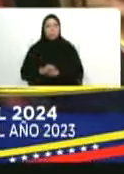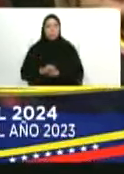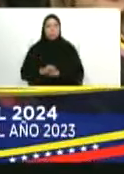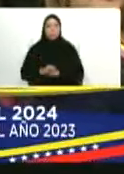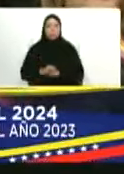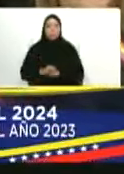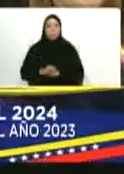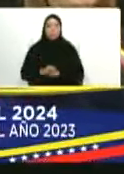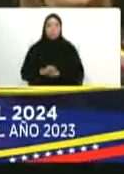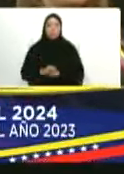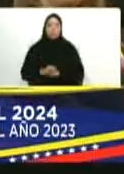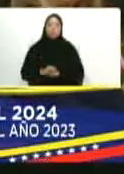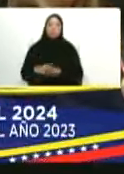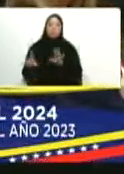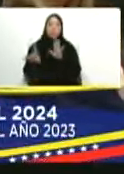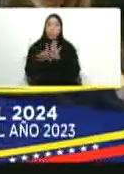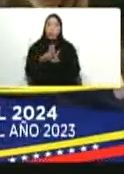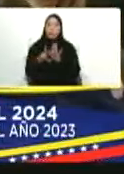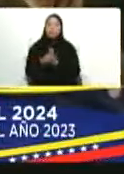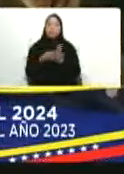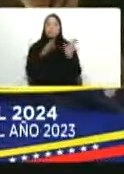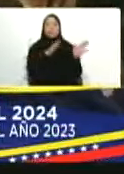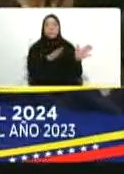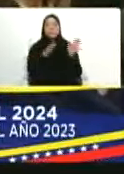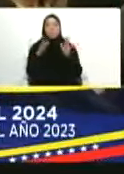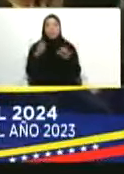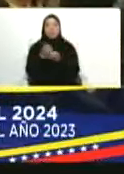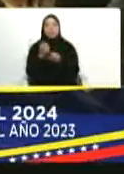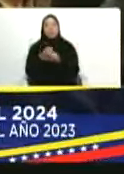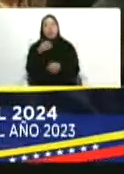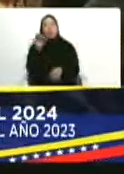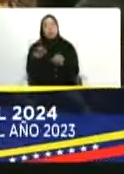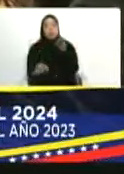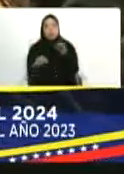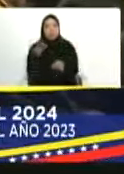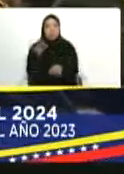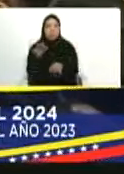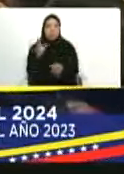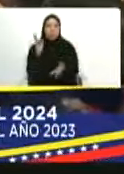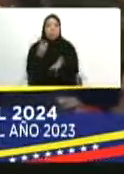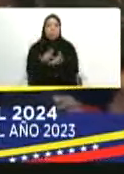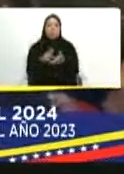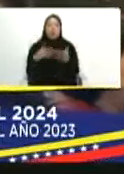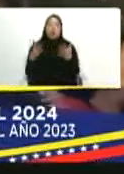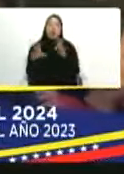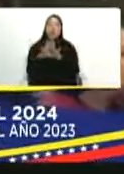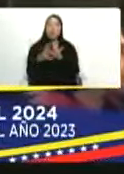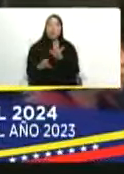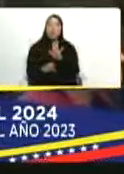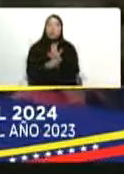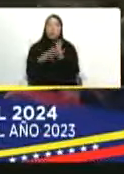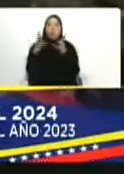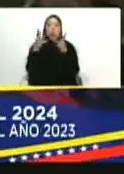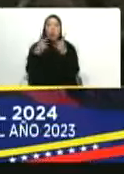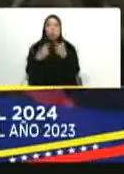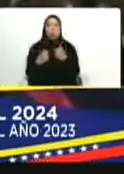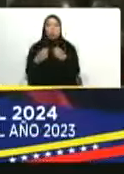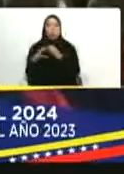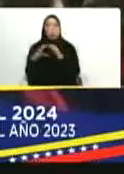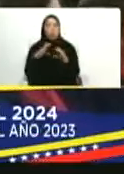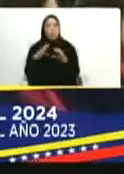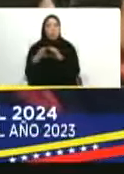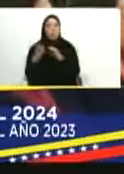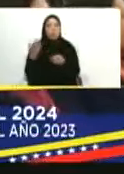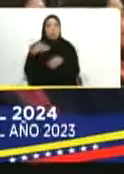de la reforma a la Ley Orgánica del Tribunal Supremo de Justicia, hecho que constituyó un luminoso hito en el curso de los